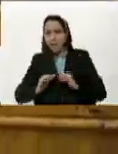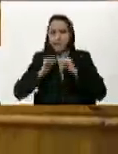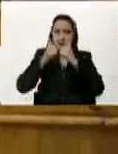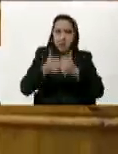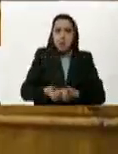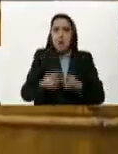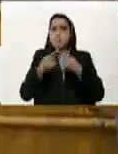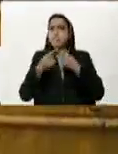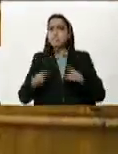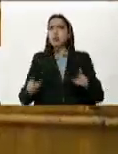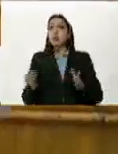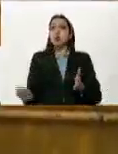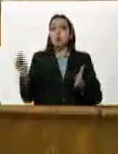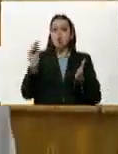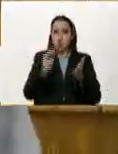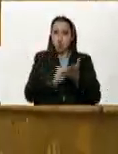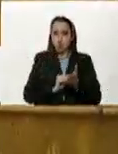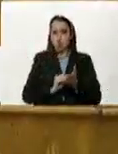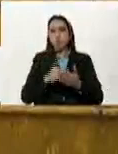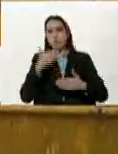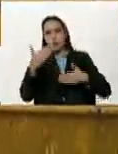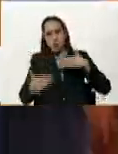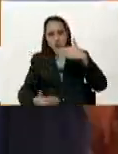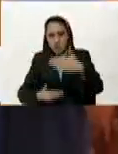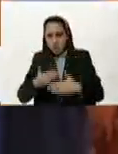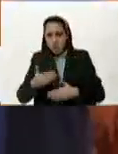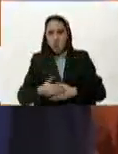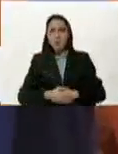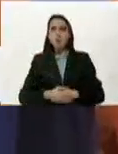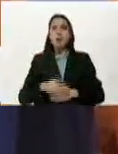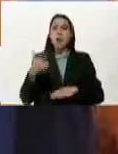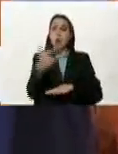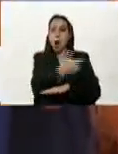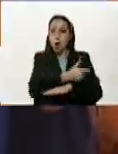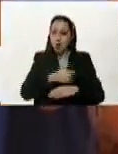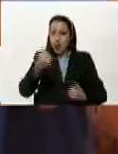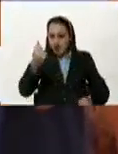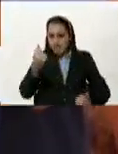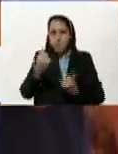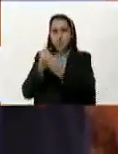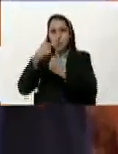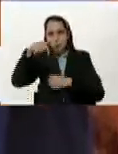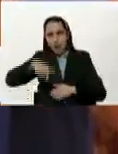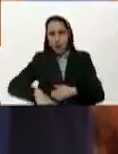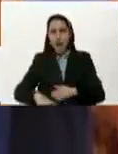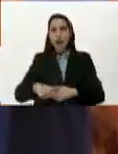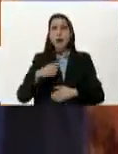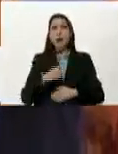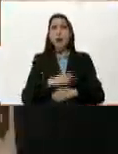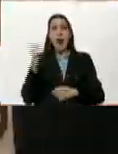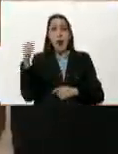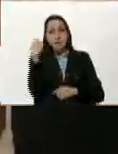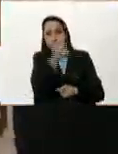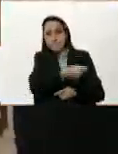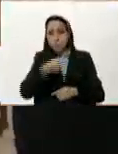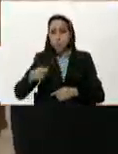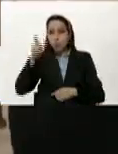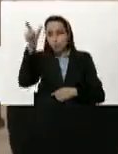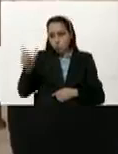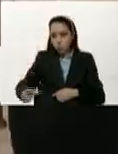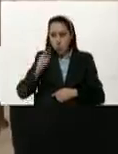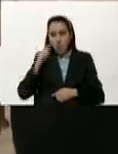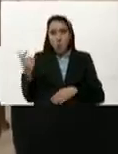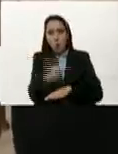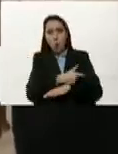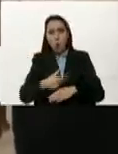fue retomado con todo el ímpetu de la gobernación del estado apura que está nuestro gobernador ramón carrizales y está el